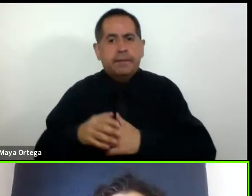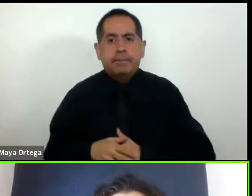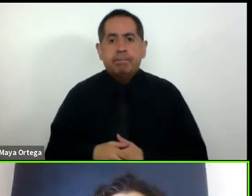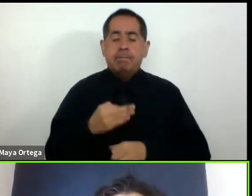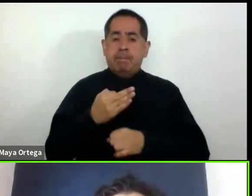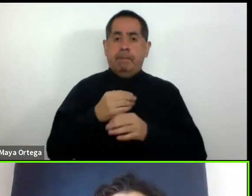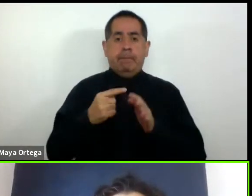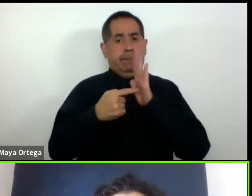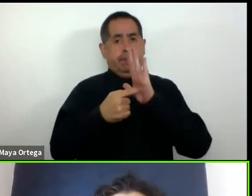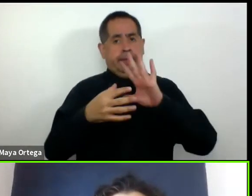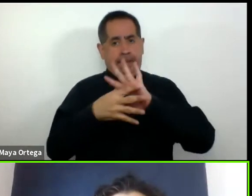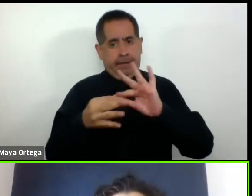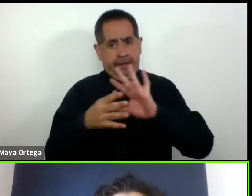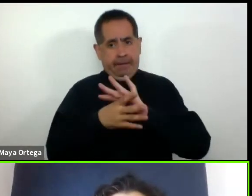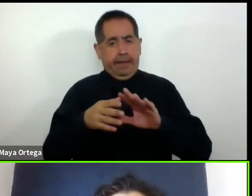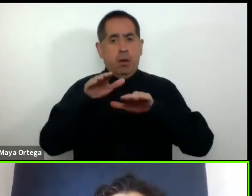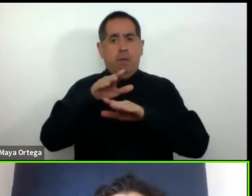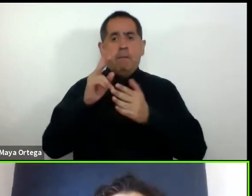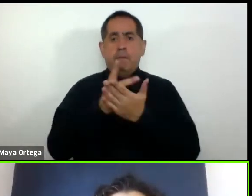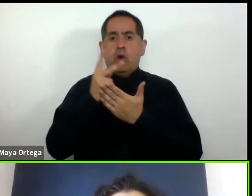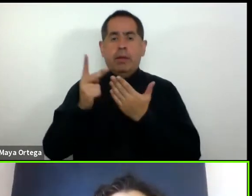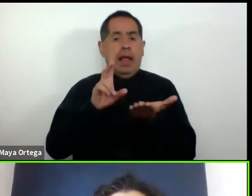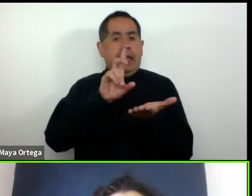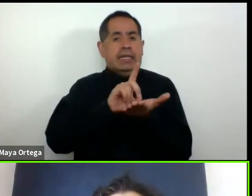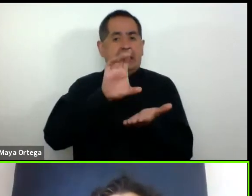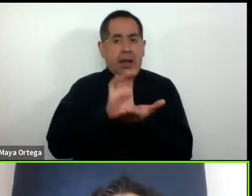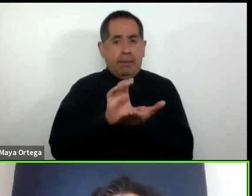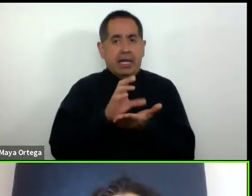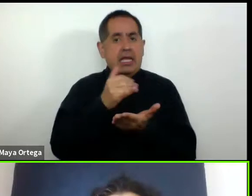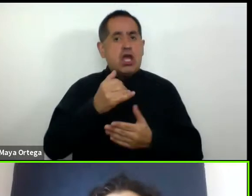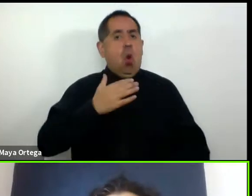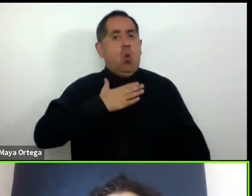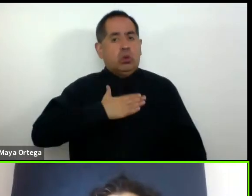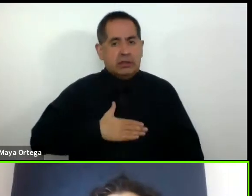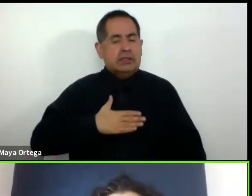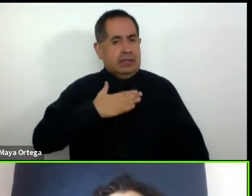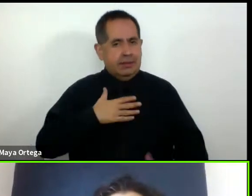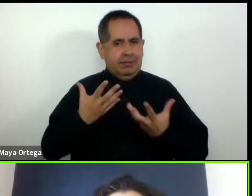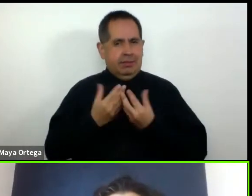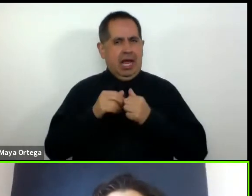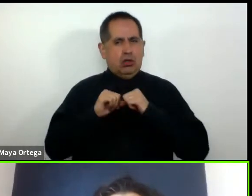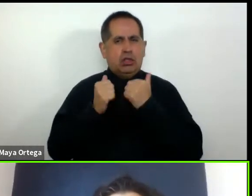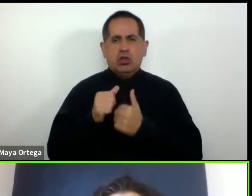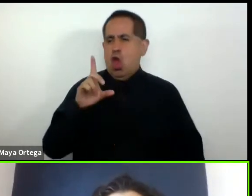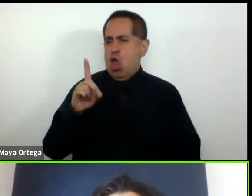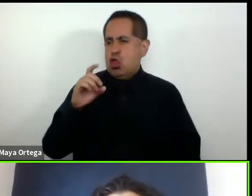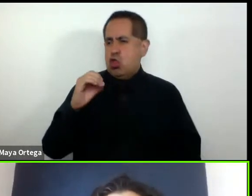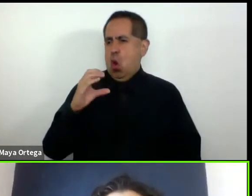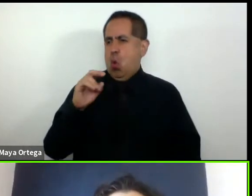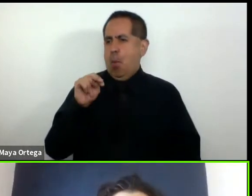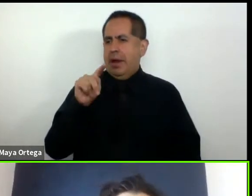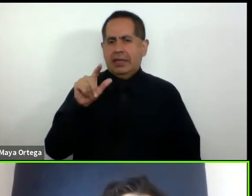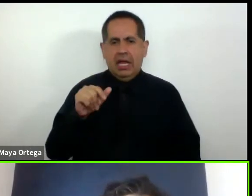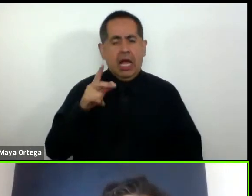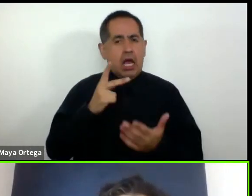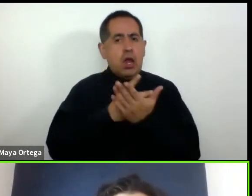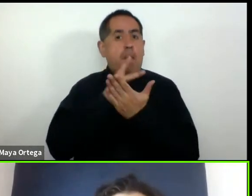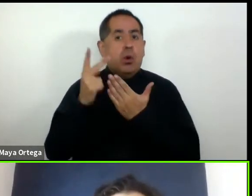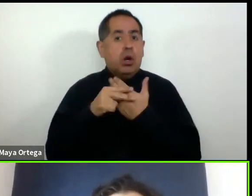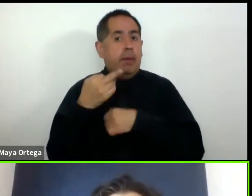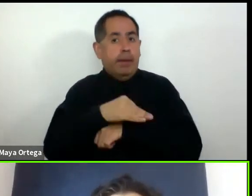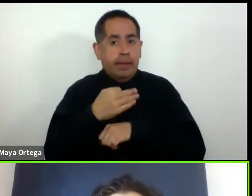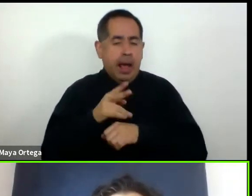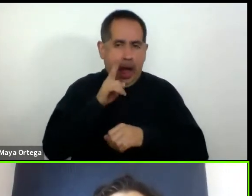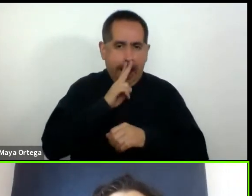del programa de Discapacidad y Justicia Documenta, particularmente hablarles sobre ajustes de procedimiento y un programa piloto, ya